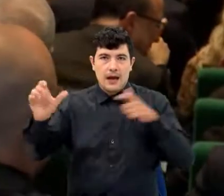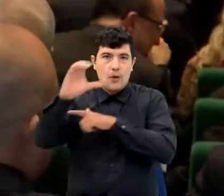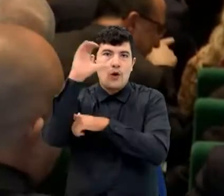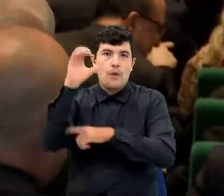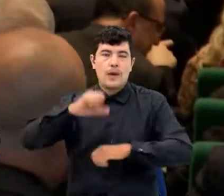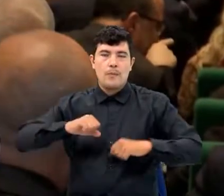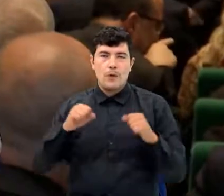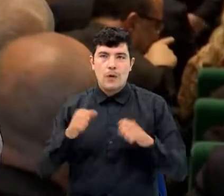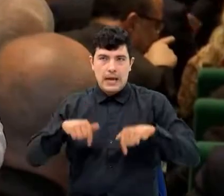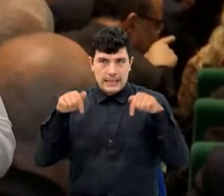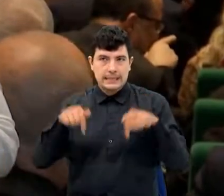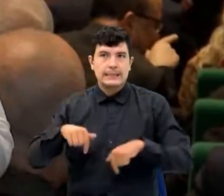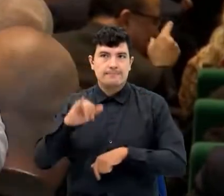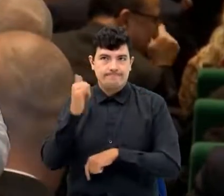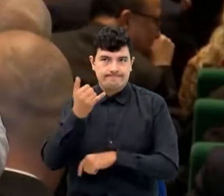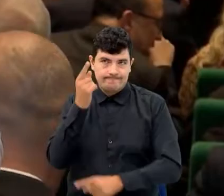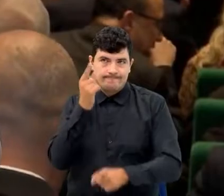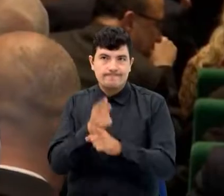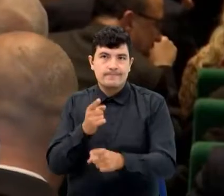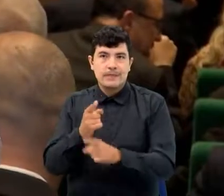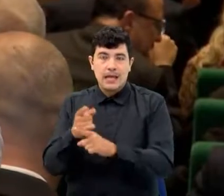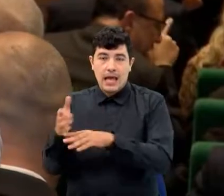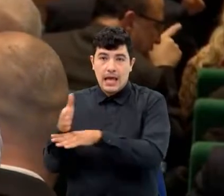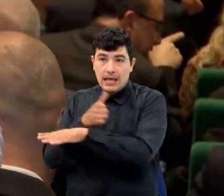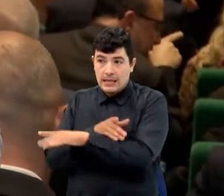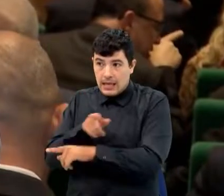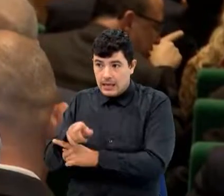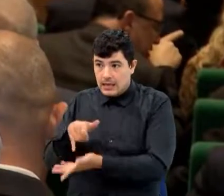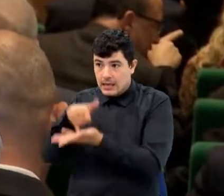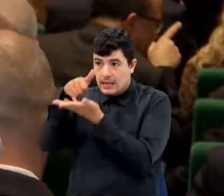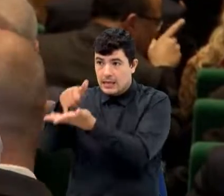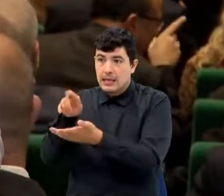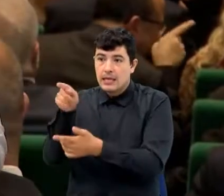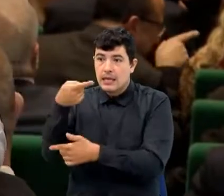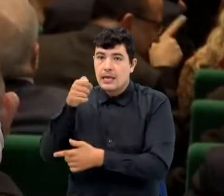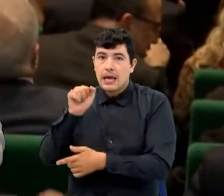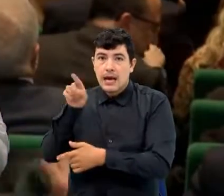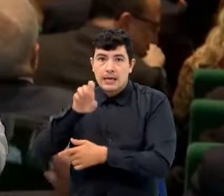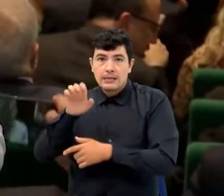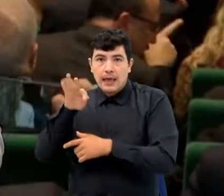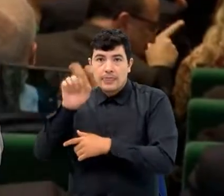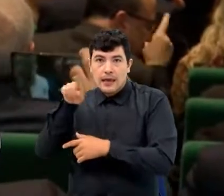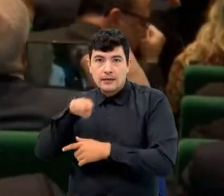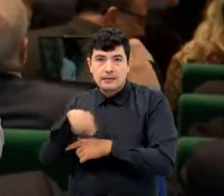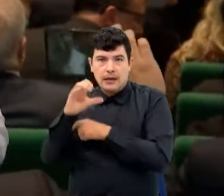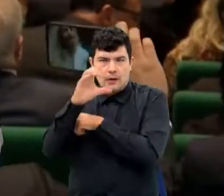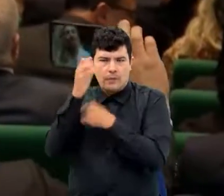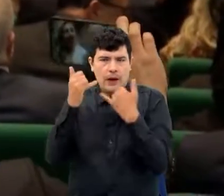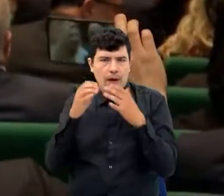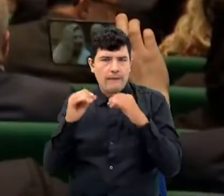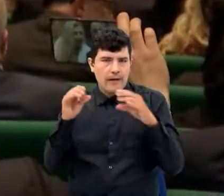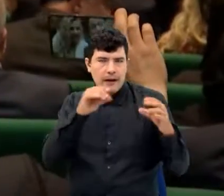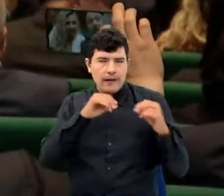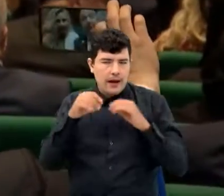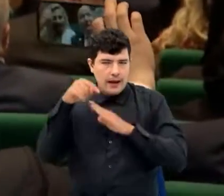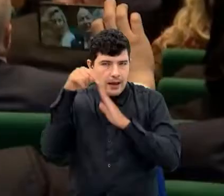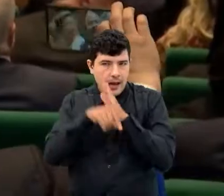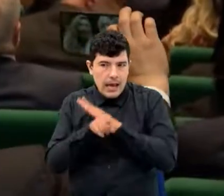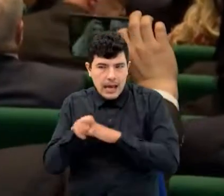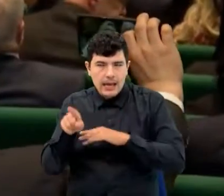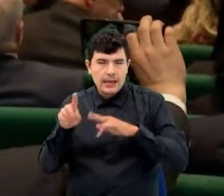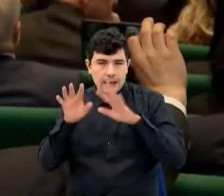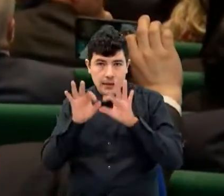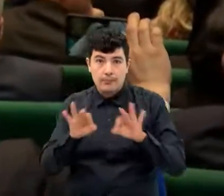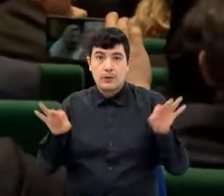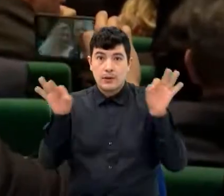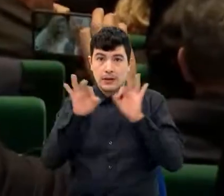has comentado, Silvia, en la entrega de galardones Gacetas de Colombia, y precisamente para hablar de los detalles de esta importante gala, me encuentro con el